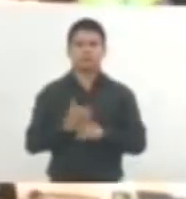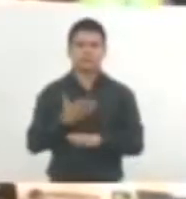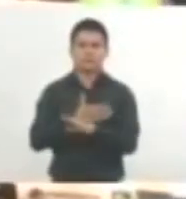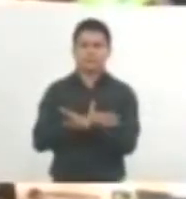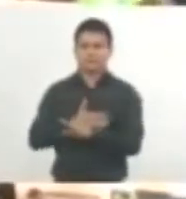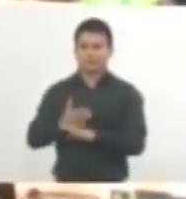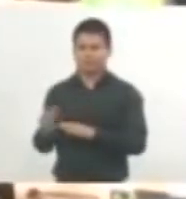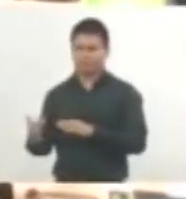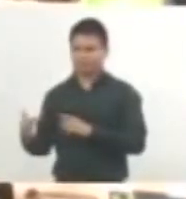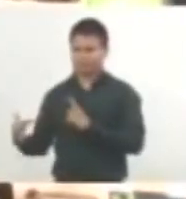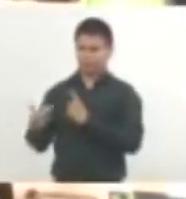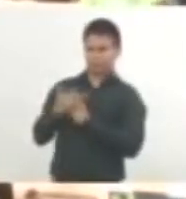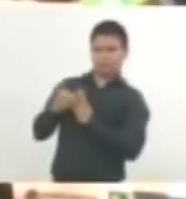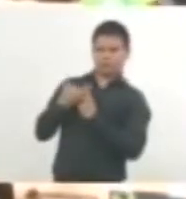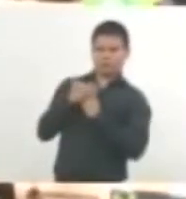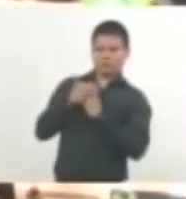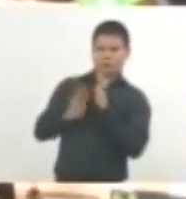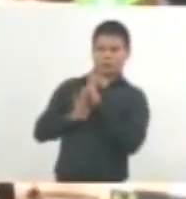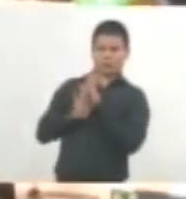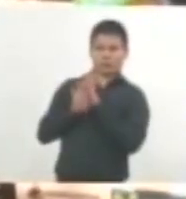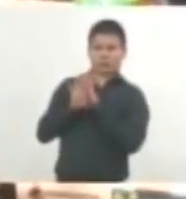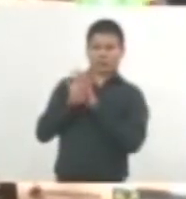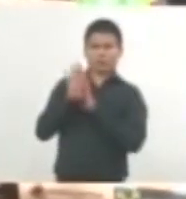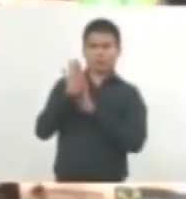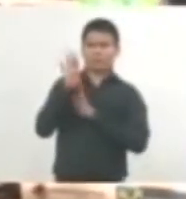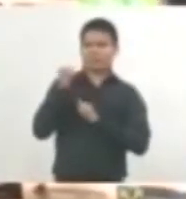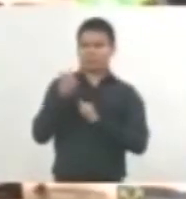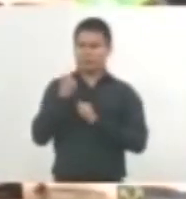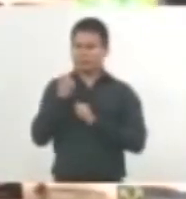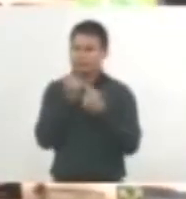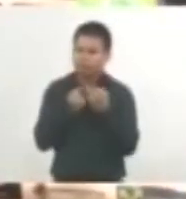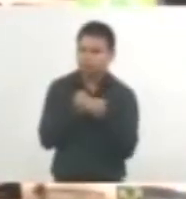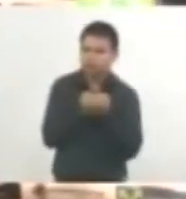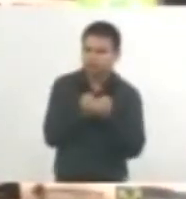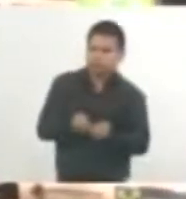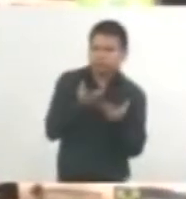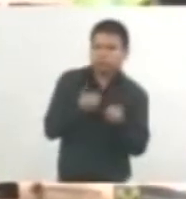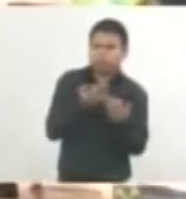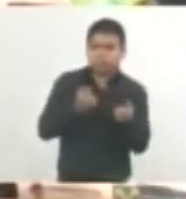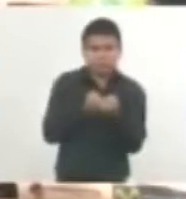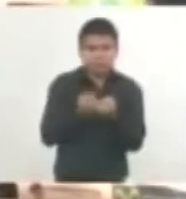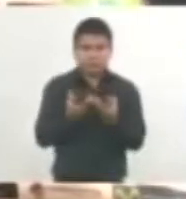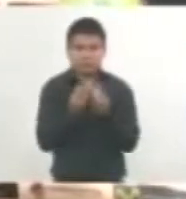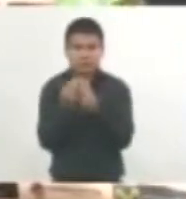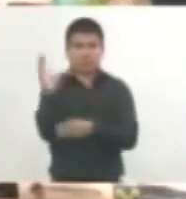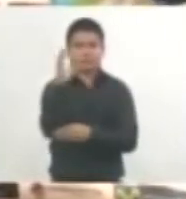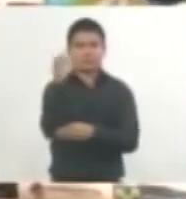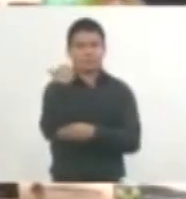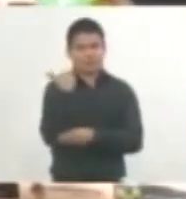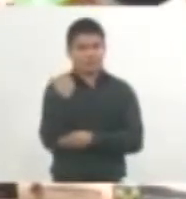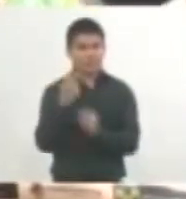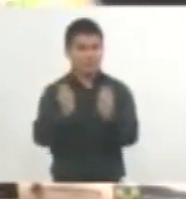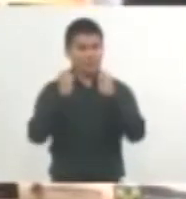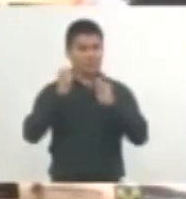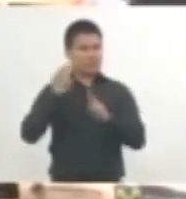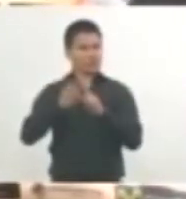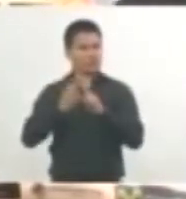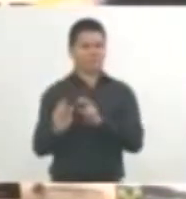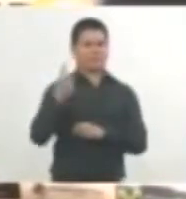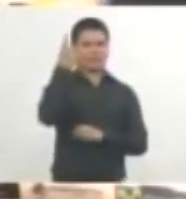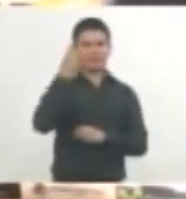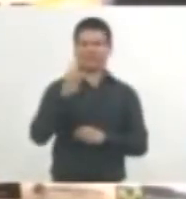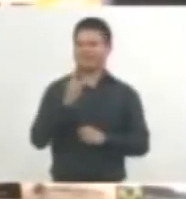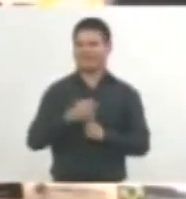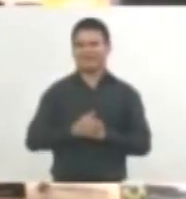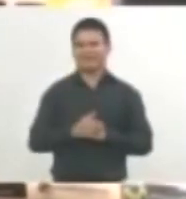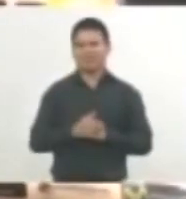motivación y con ganas de aportar, pero titular no me podría llamar, porque los demás que vienen en mi